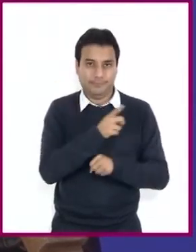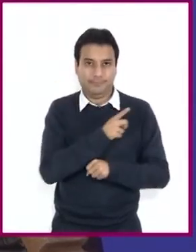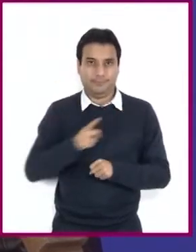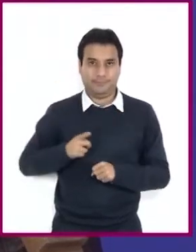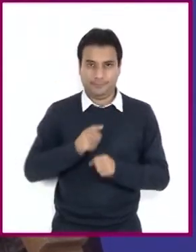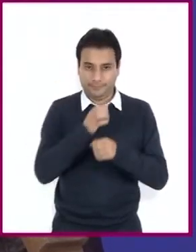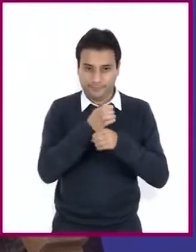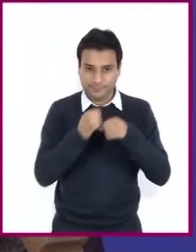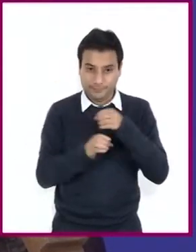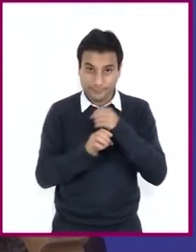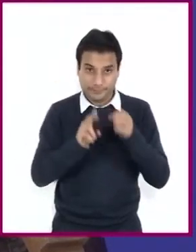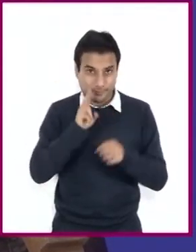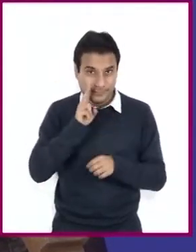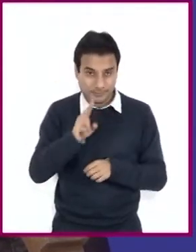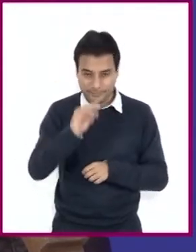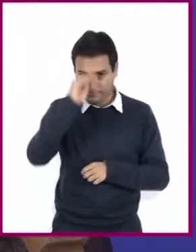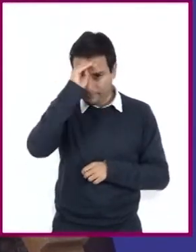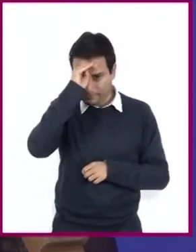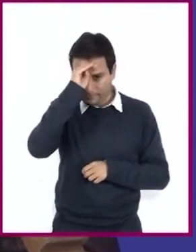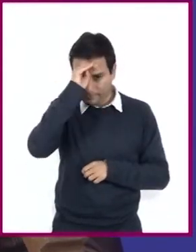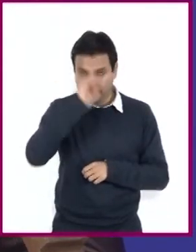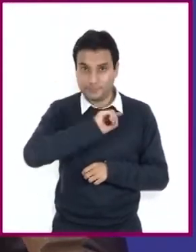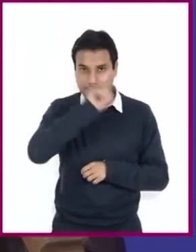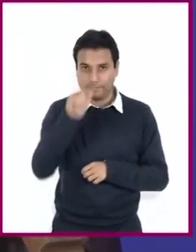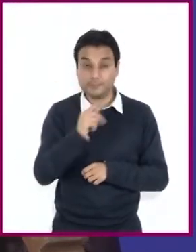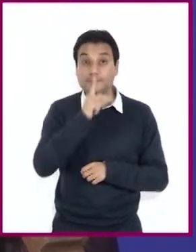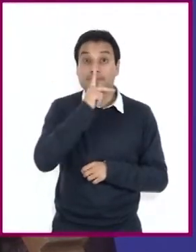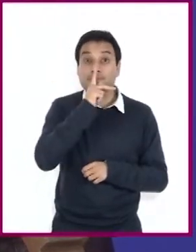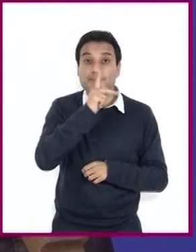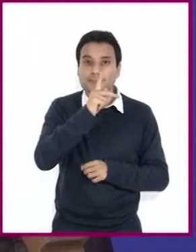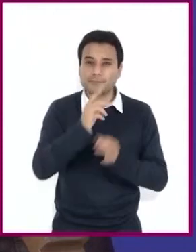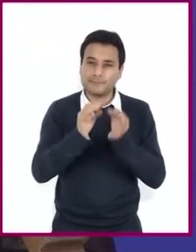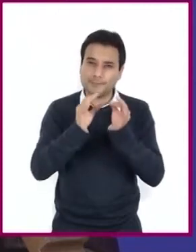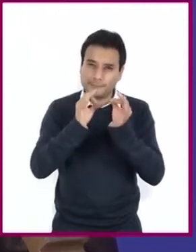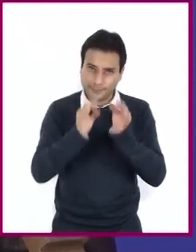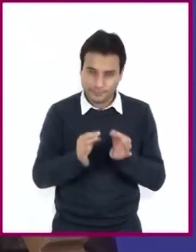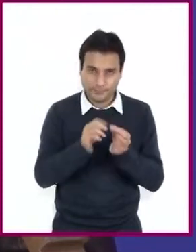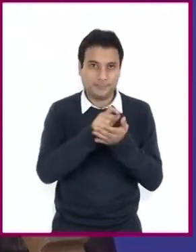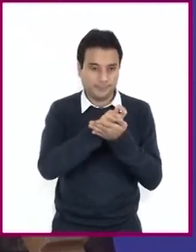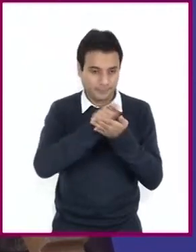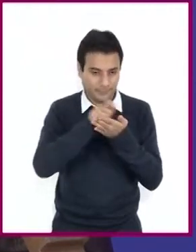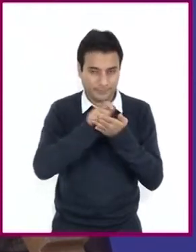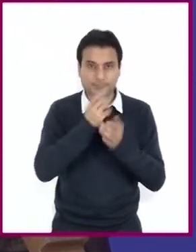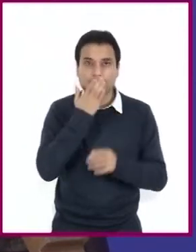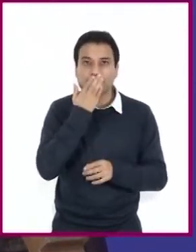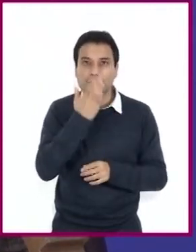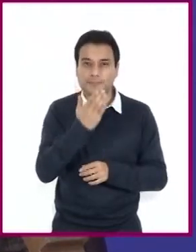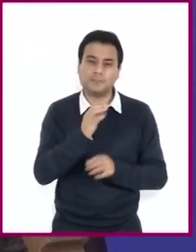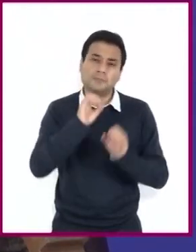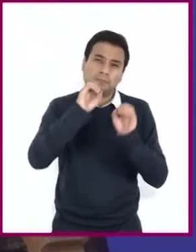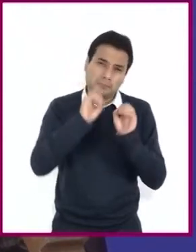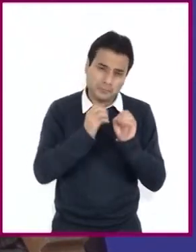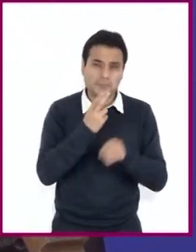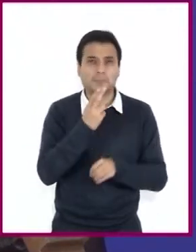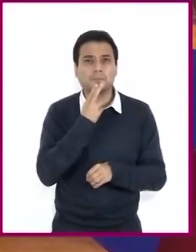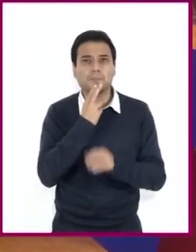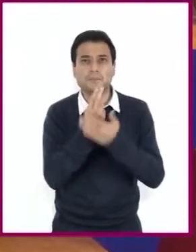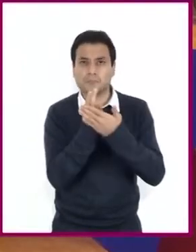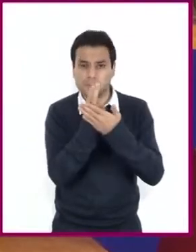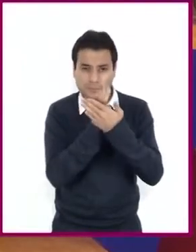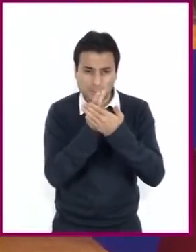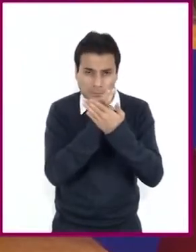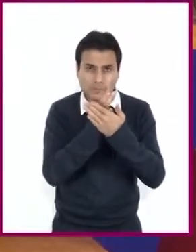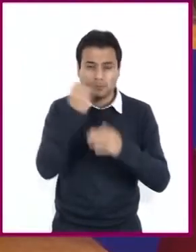observando para que pueda seleccionar las palabras más adecuadas y los recursos gráficos necesarios para